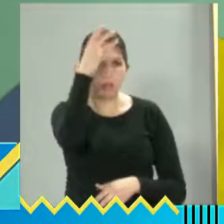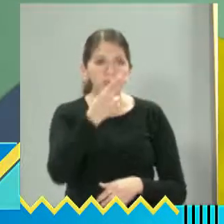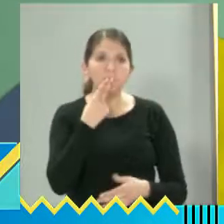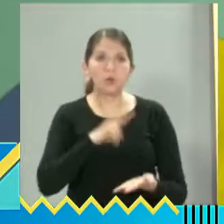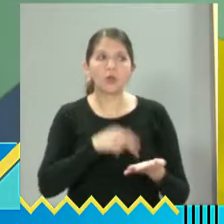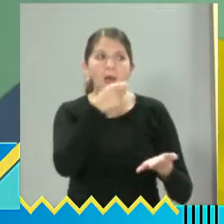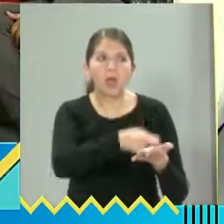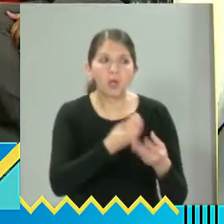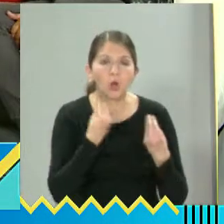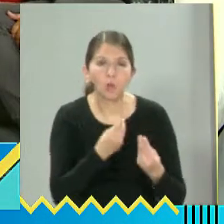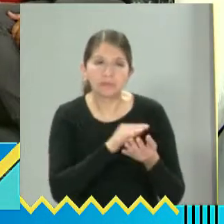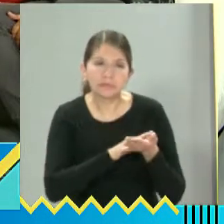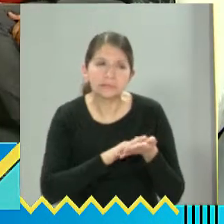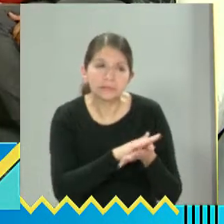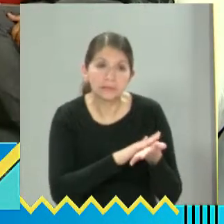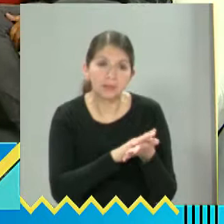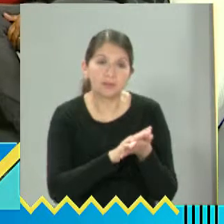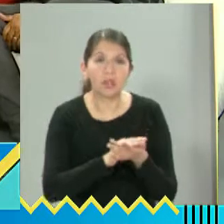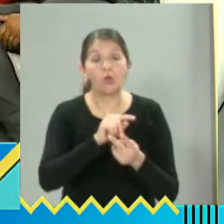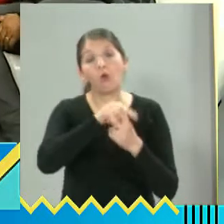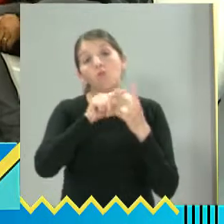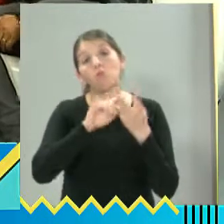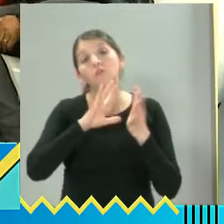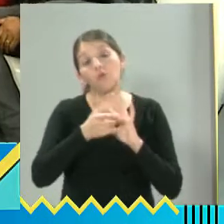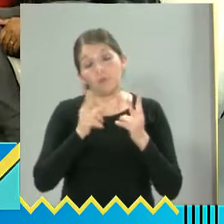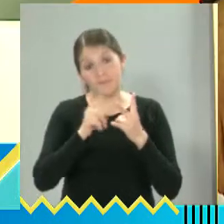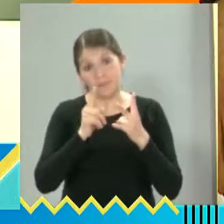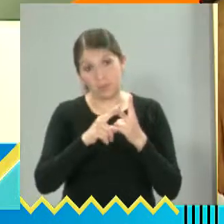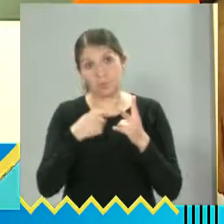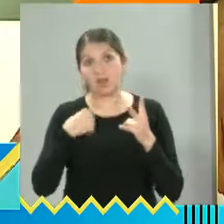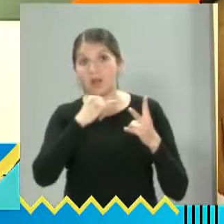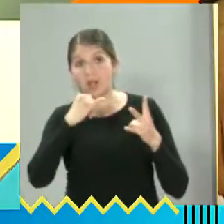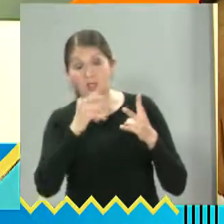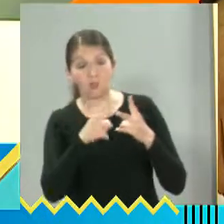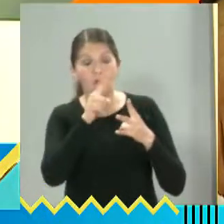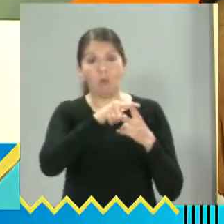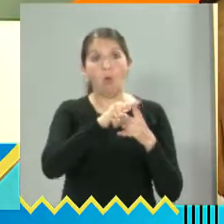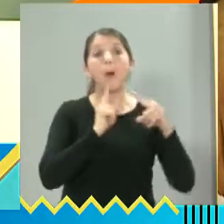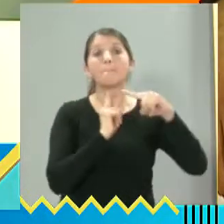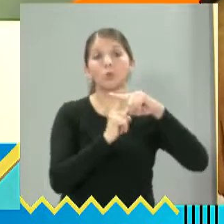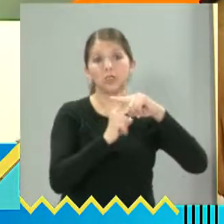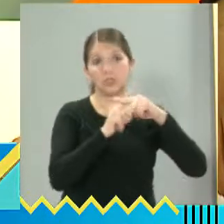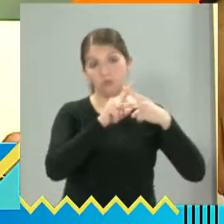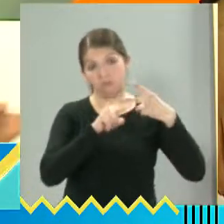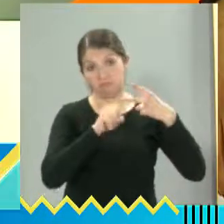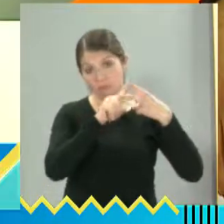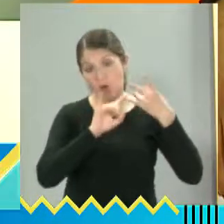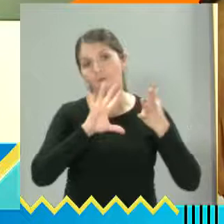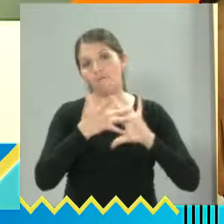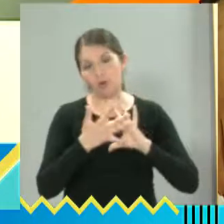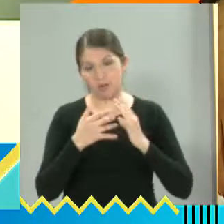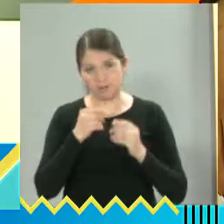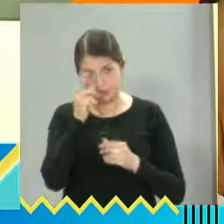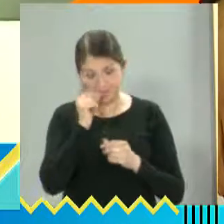dos formas de enmarcar una política, desde un punto de vista negativo o desde un punto de vista positivo, ¿sí? Entonces